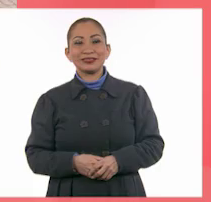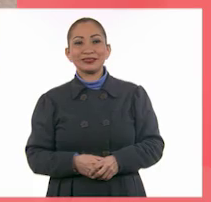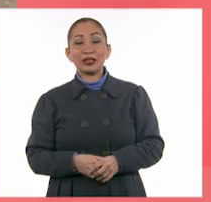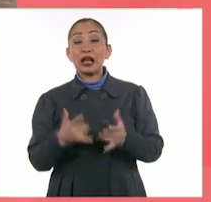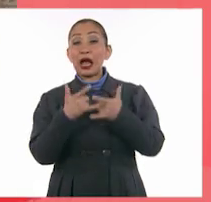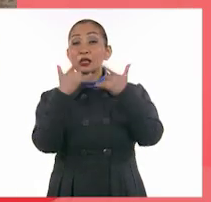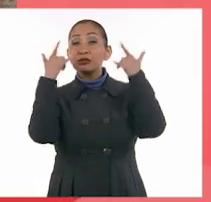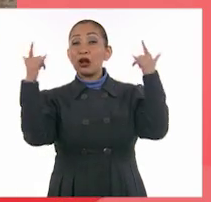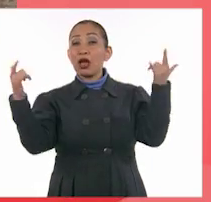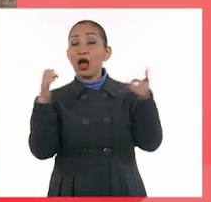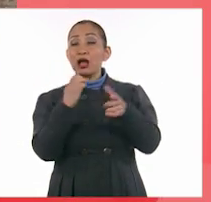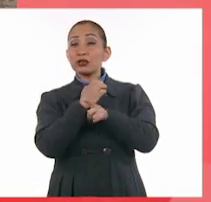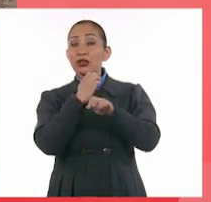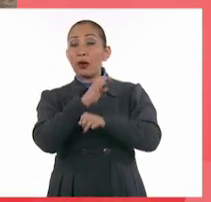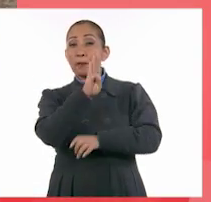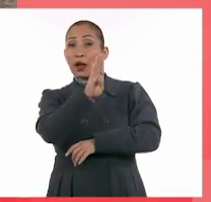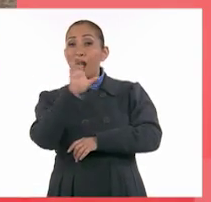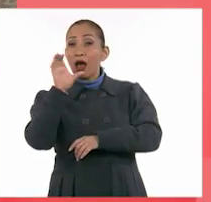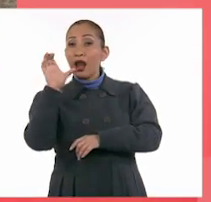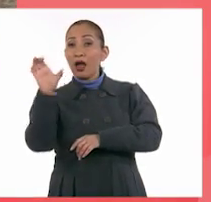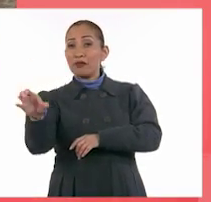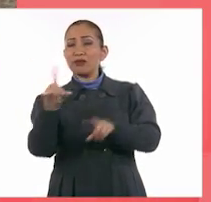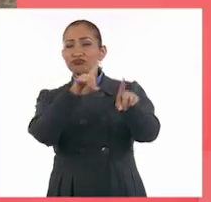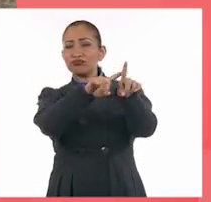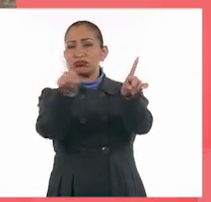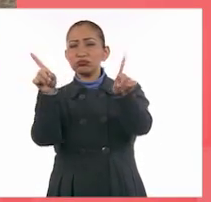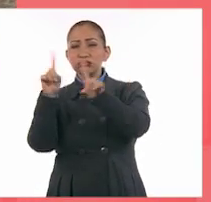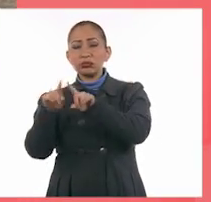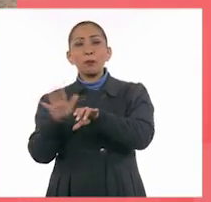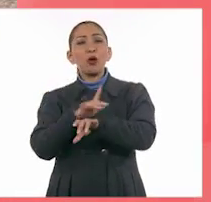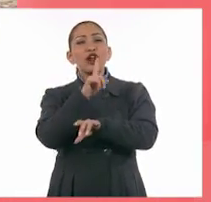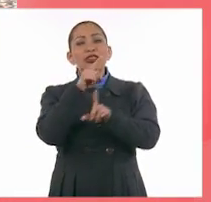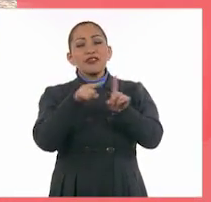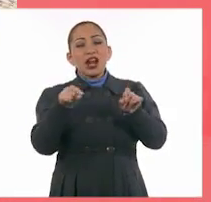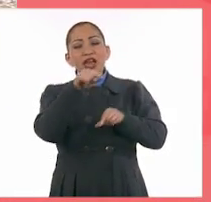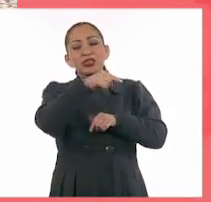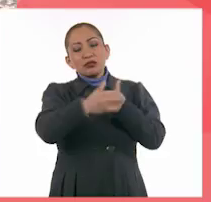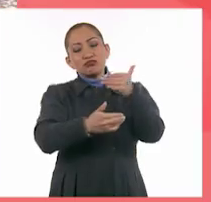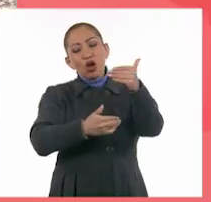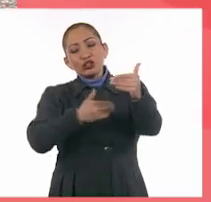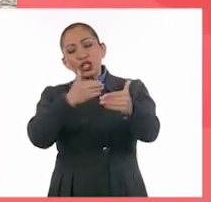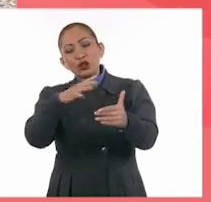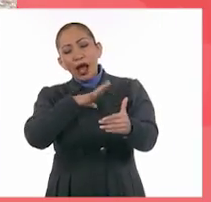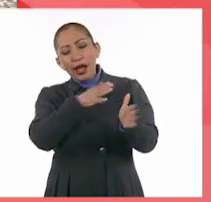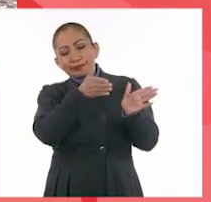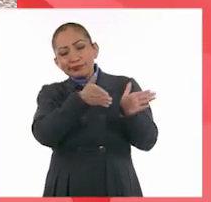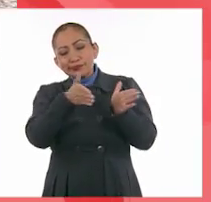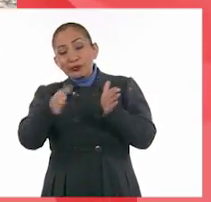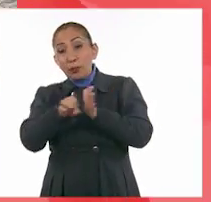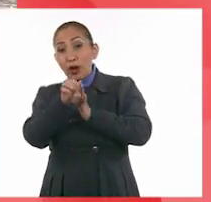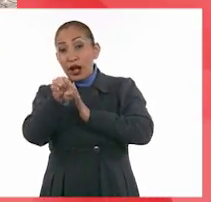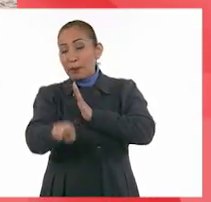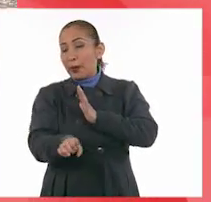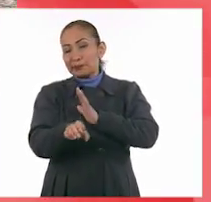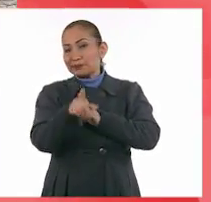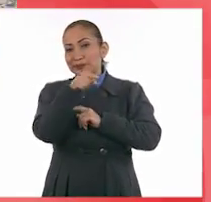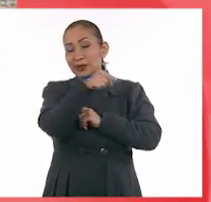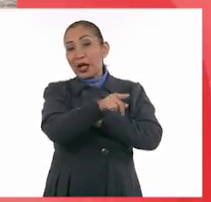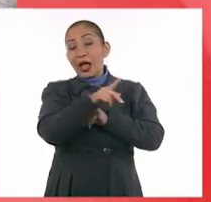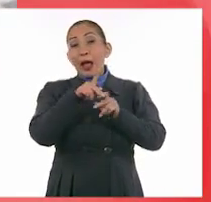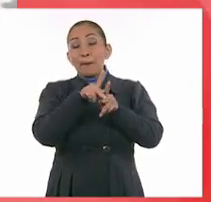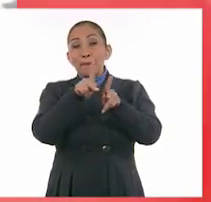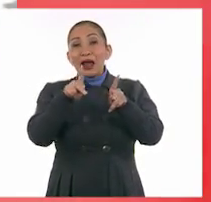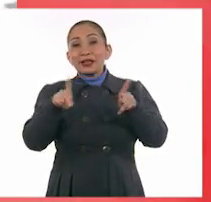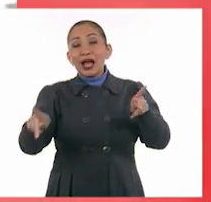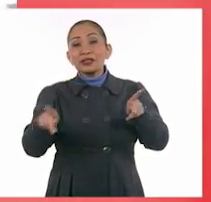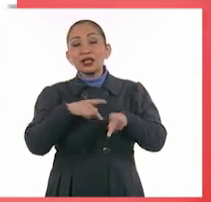La historia del estado de Baja California es diversa por los distintos procesos que la conforman, como es el caso de Playas